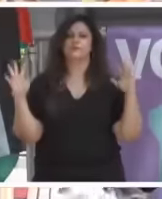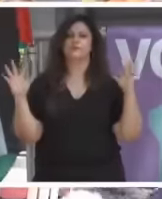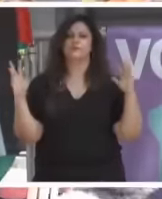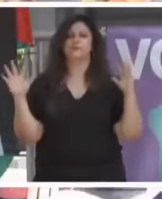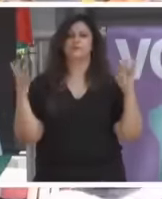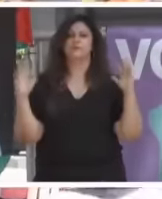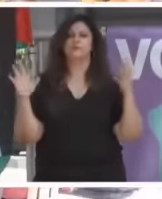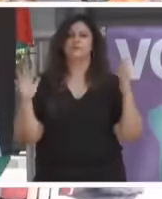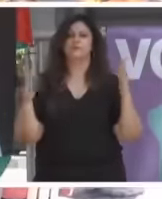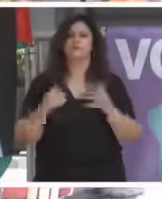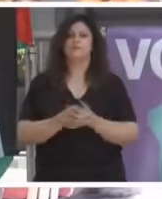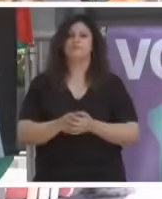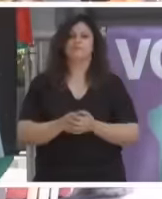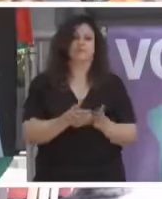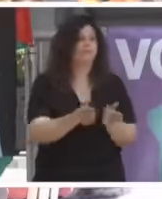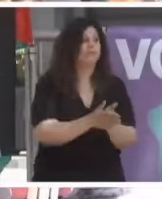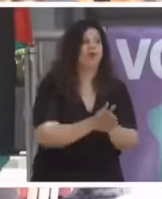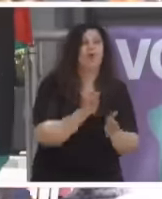Bien,